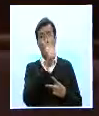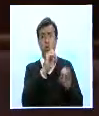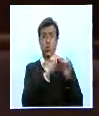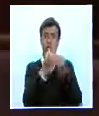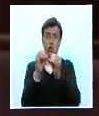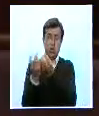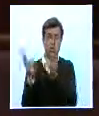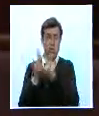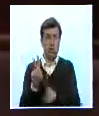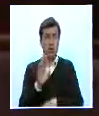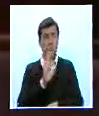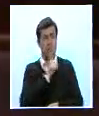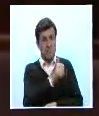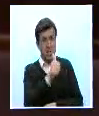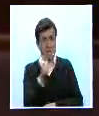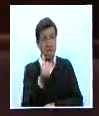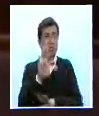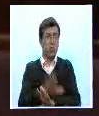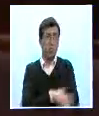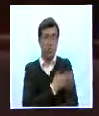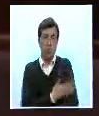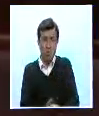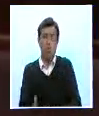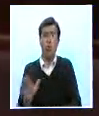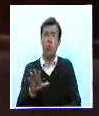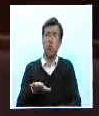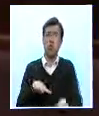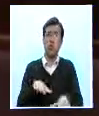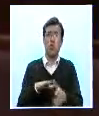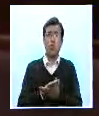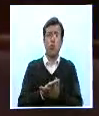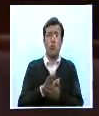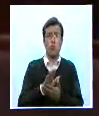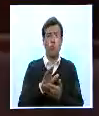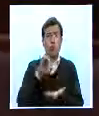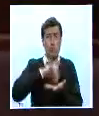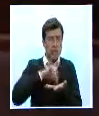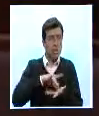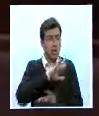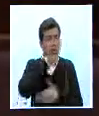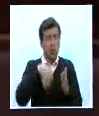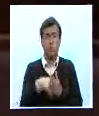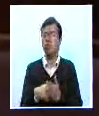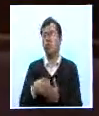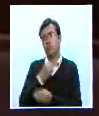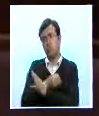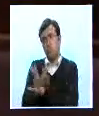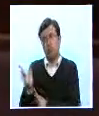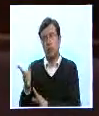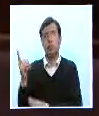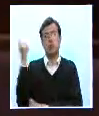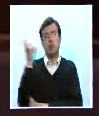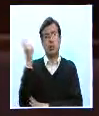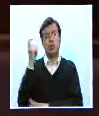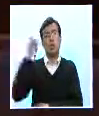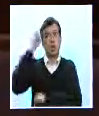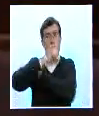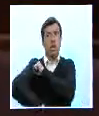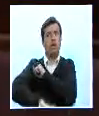incluso los mismos artistas productores ellos nos propusieron en comisión general de que deben ir de